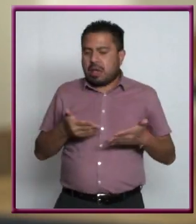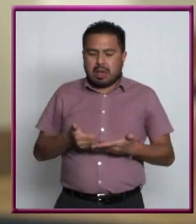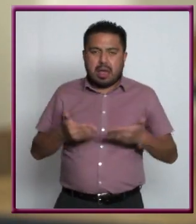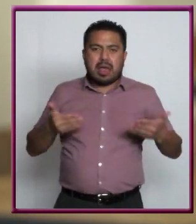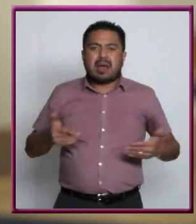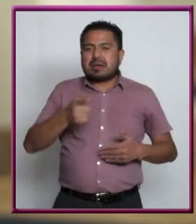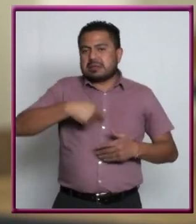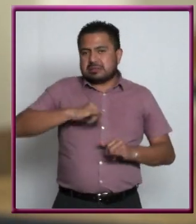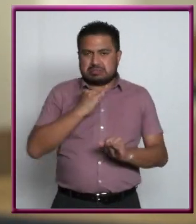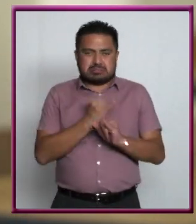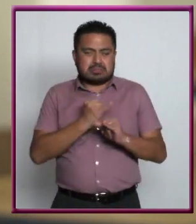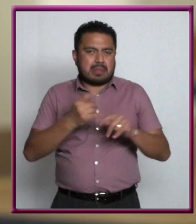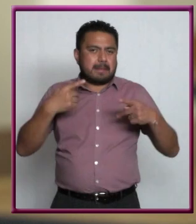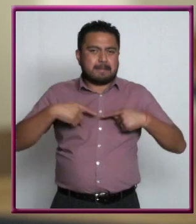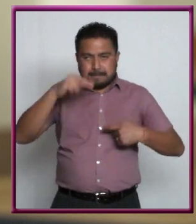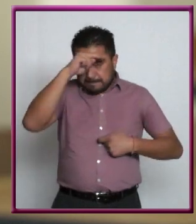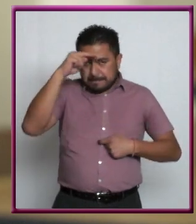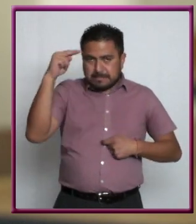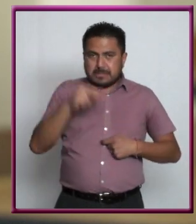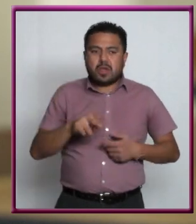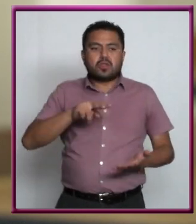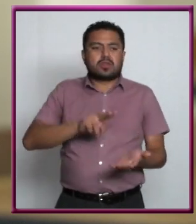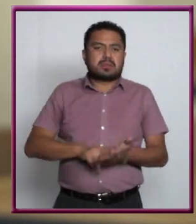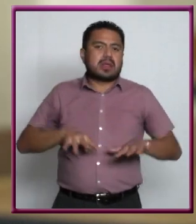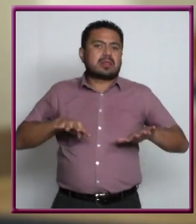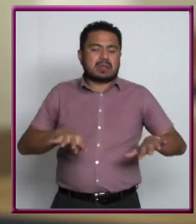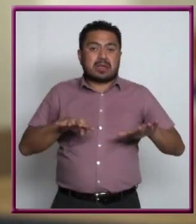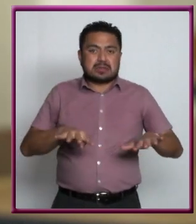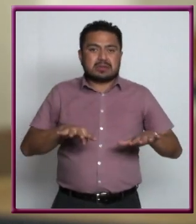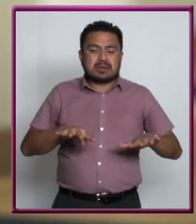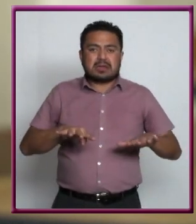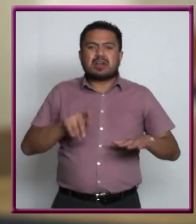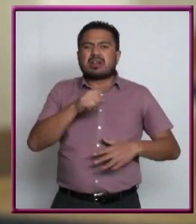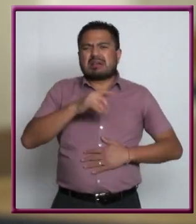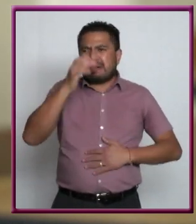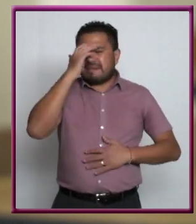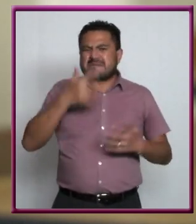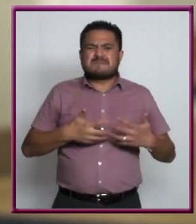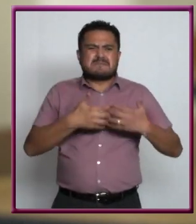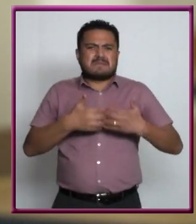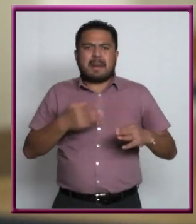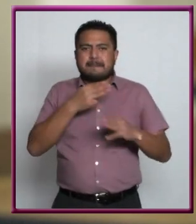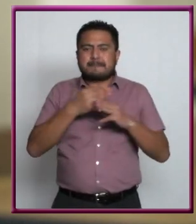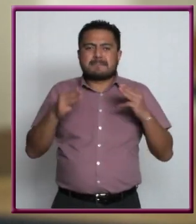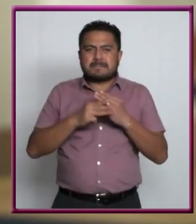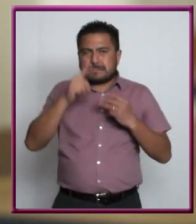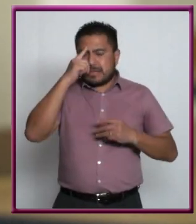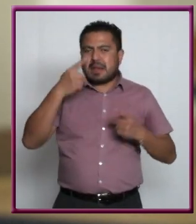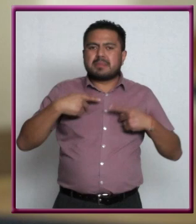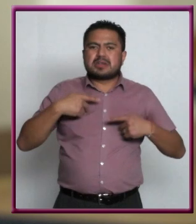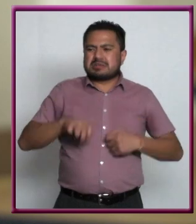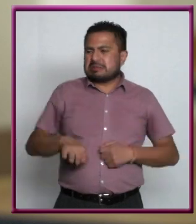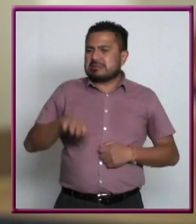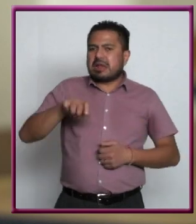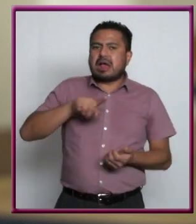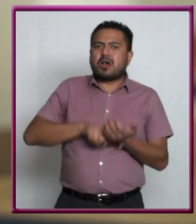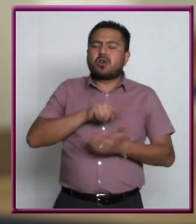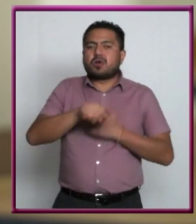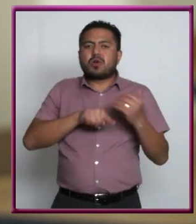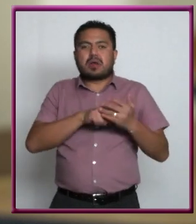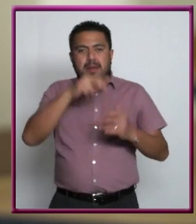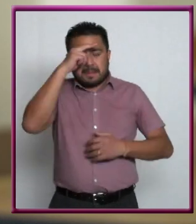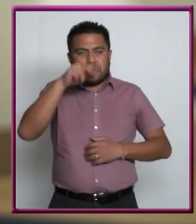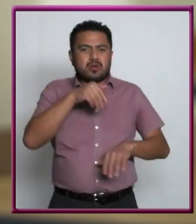en la actualidad de los internautas mexicanos. En 2019, una conocida empresa de material para adultos citó